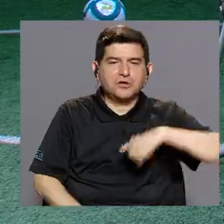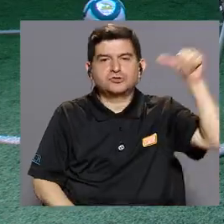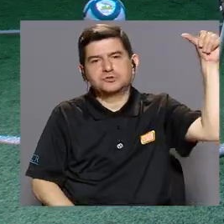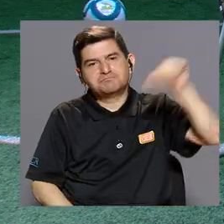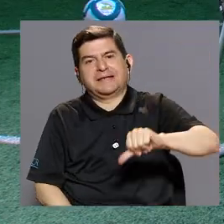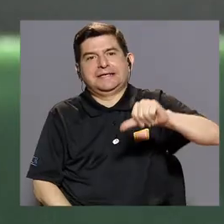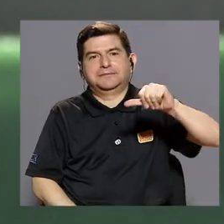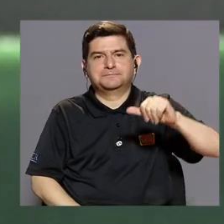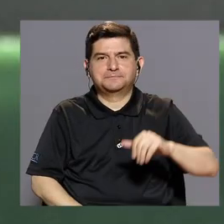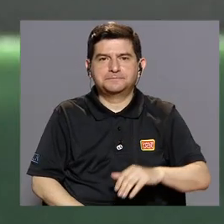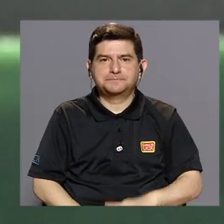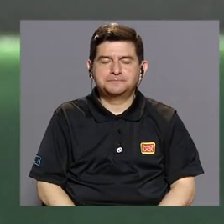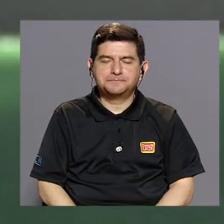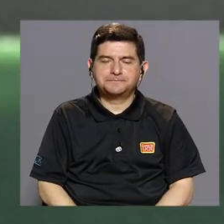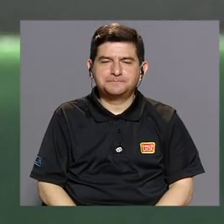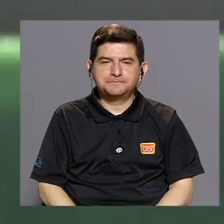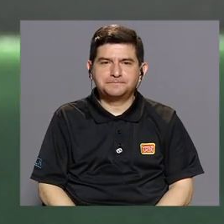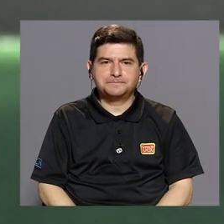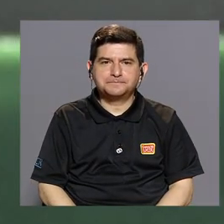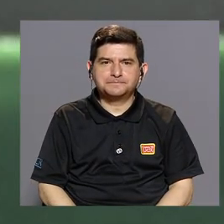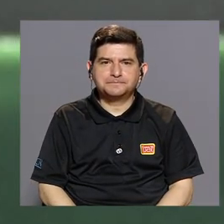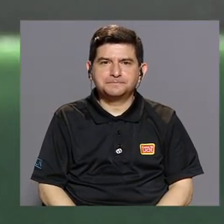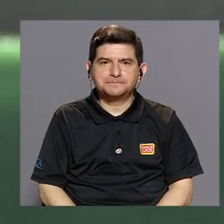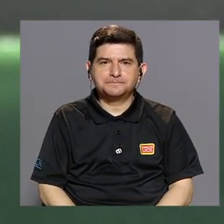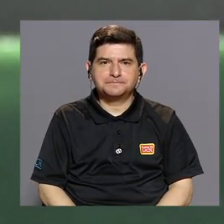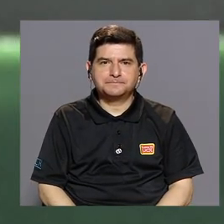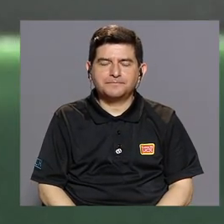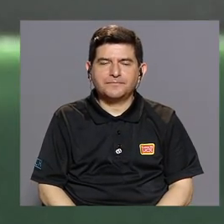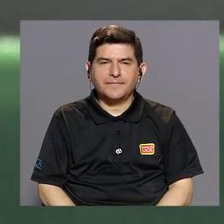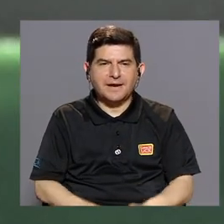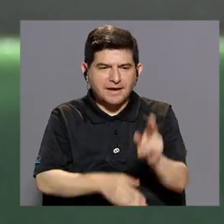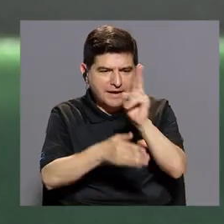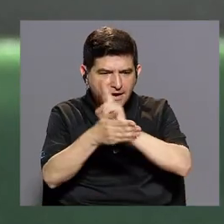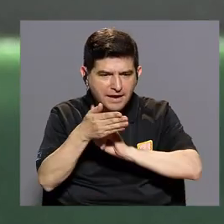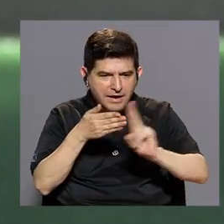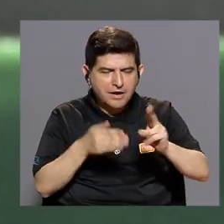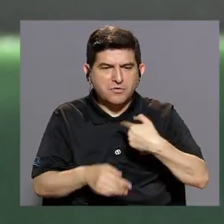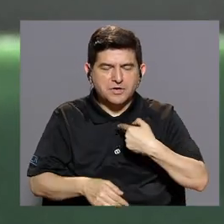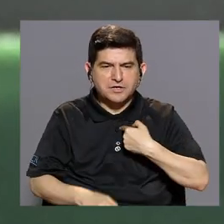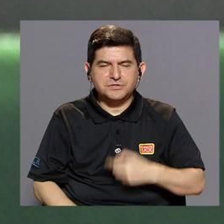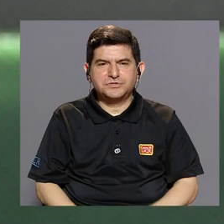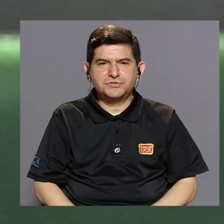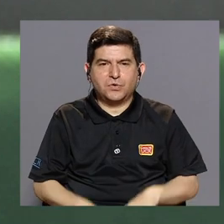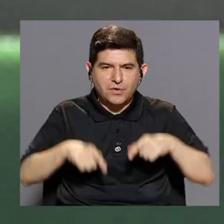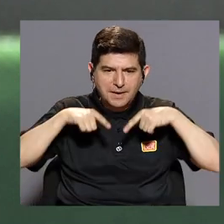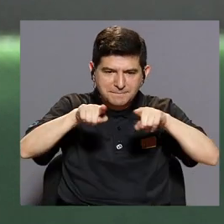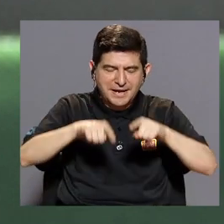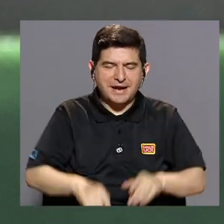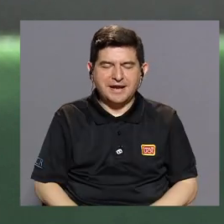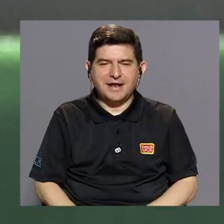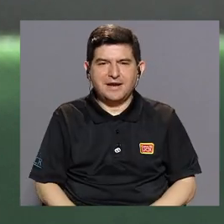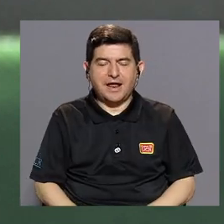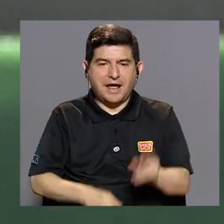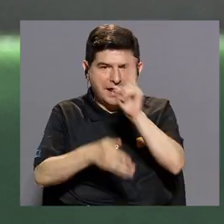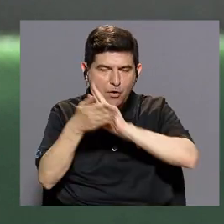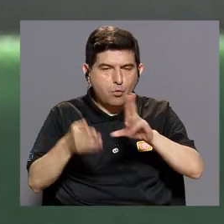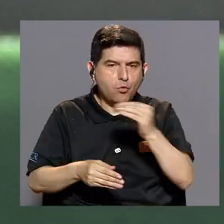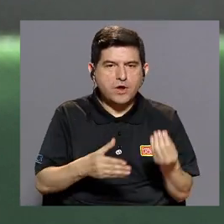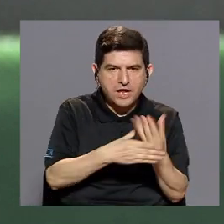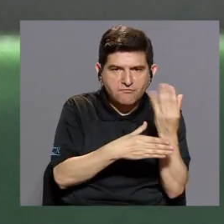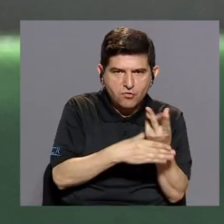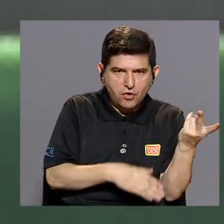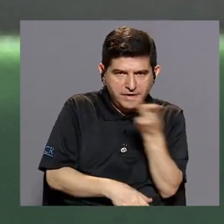perdimos. ¿Verdad? Yo creo que en la universidad yo llevaba de manera paralela a Flores y la U.